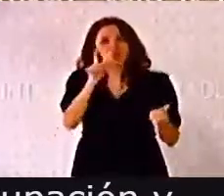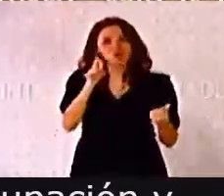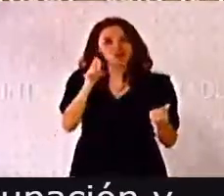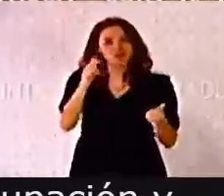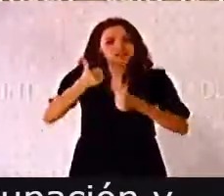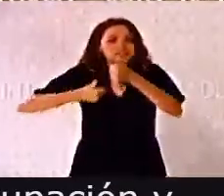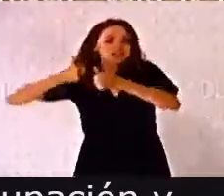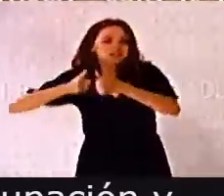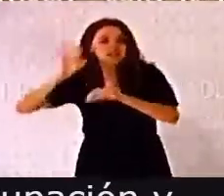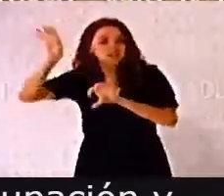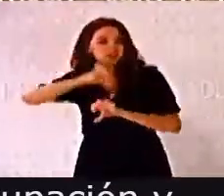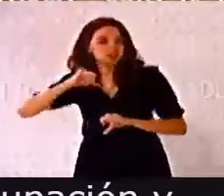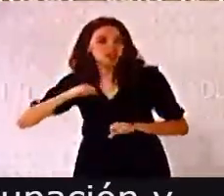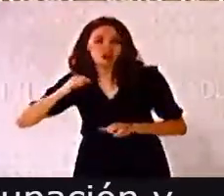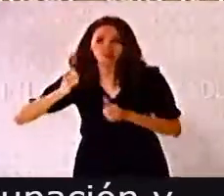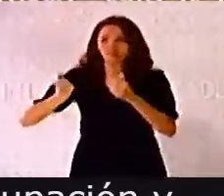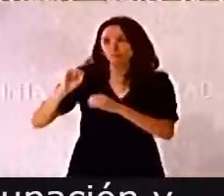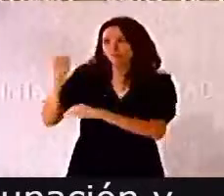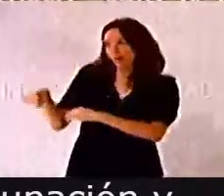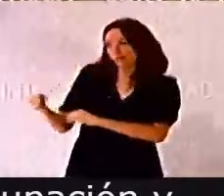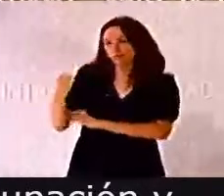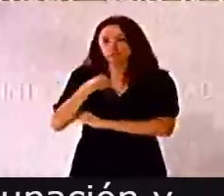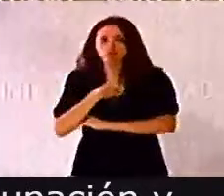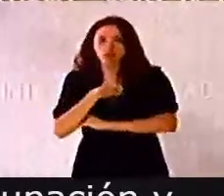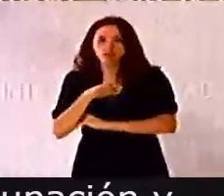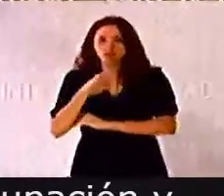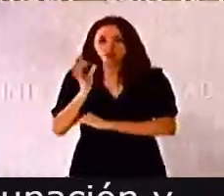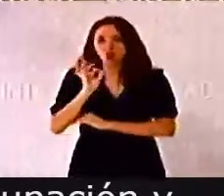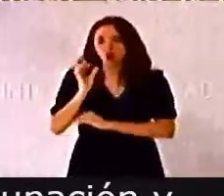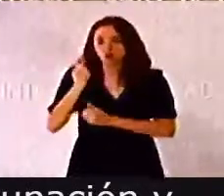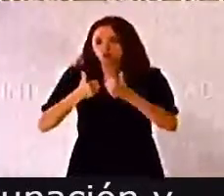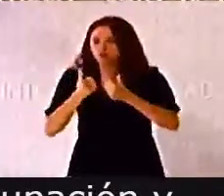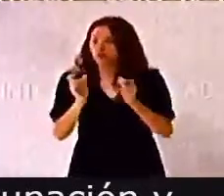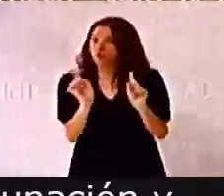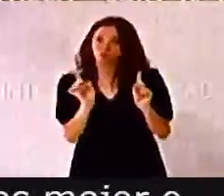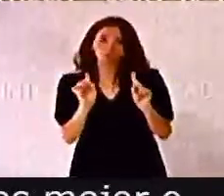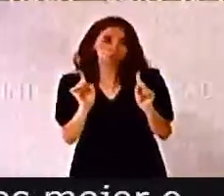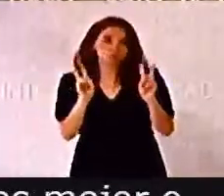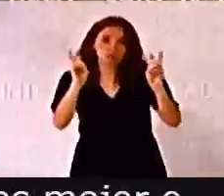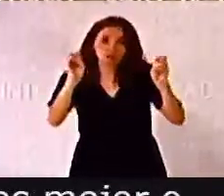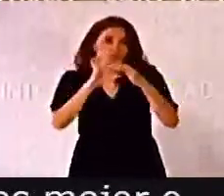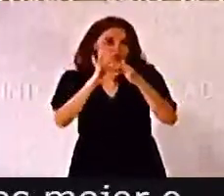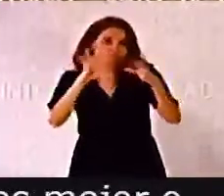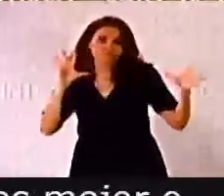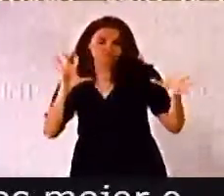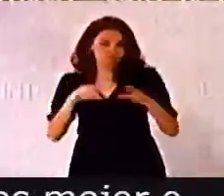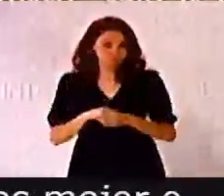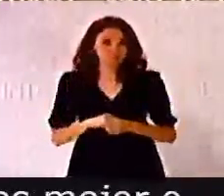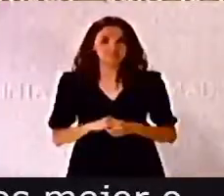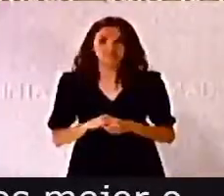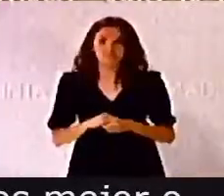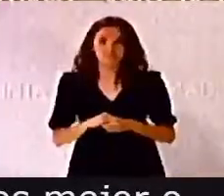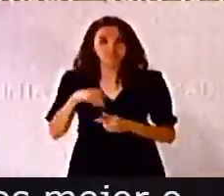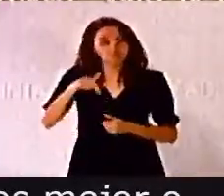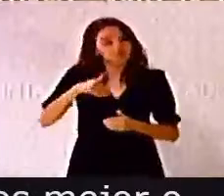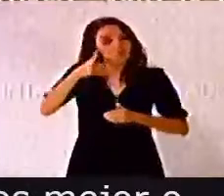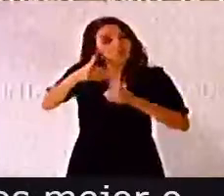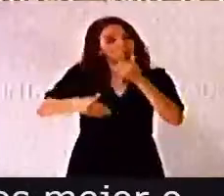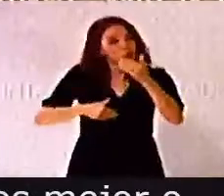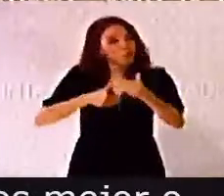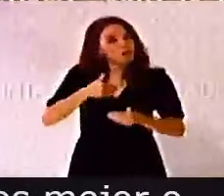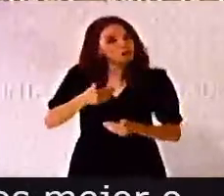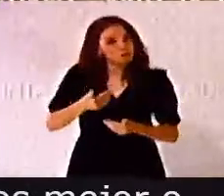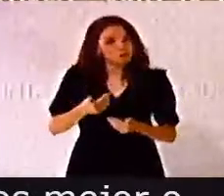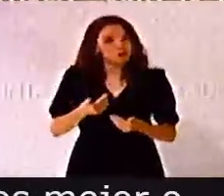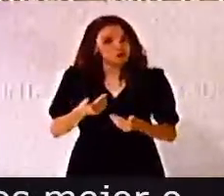más, estamos nosotros mejor que otros o somos mejores que otros. Para nada. Aquí hay un proceso, yo